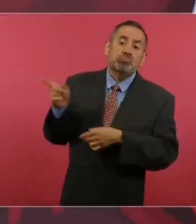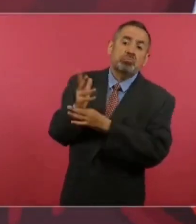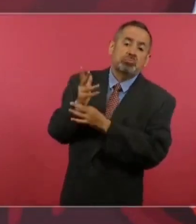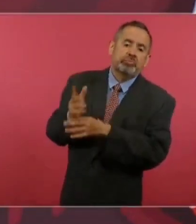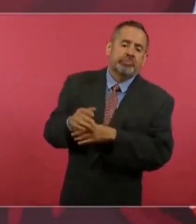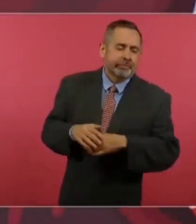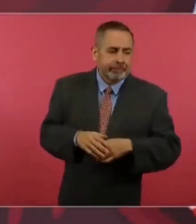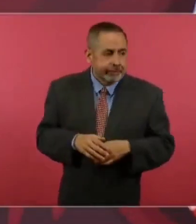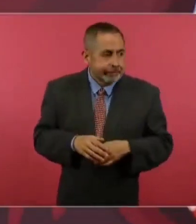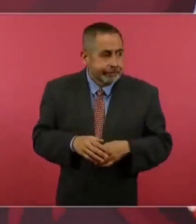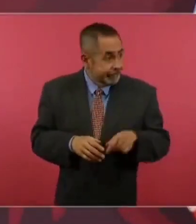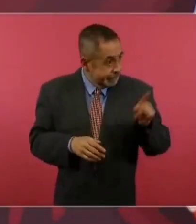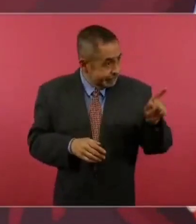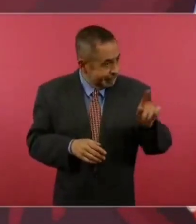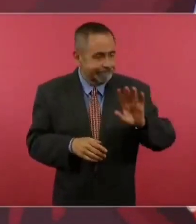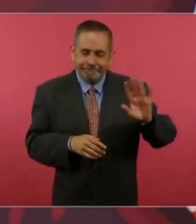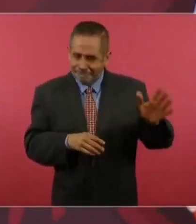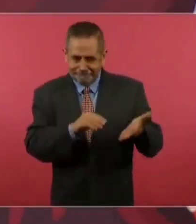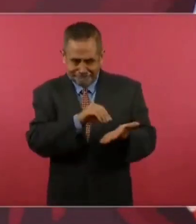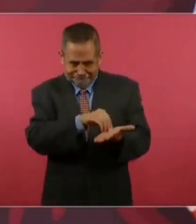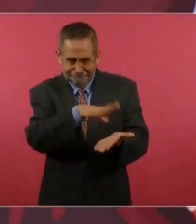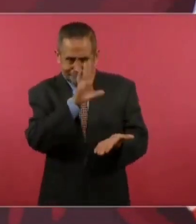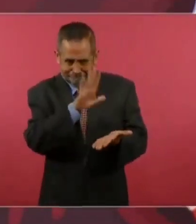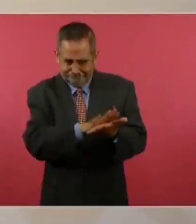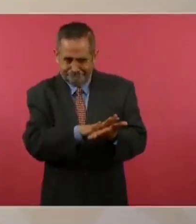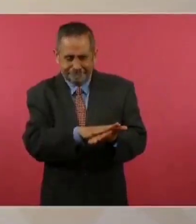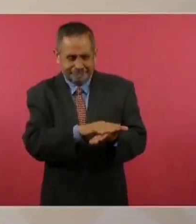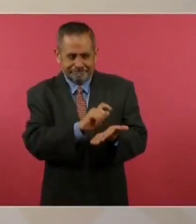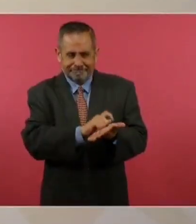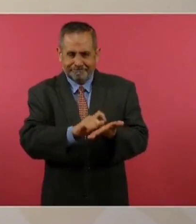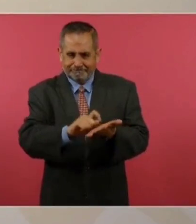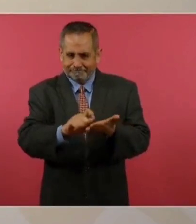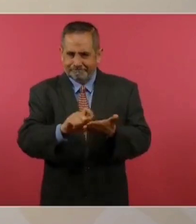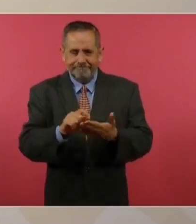entonces sí los tengo apuntados en la lista,